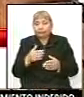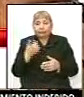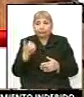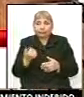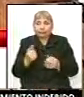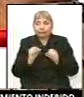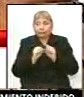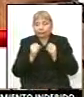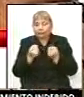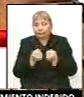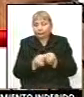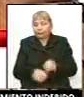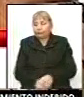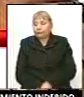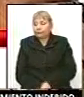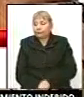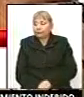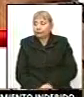siguiente sesión.